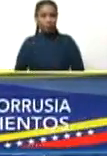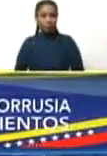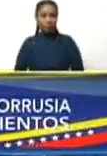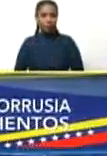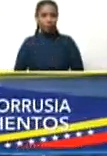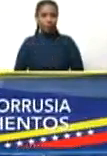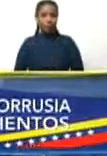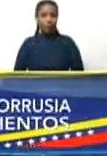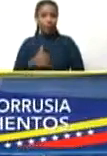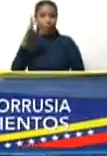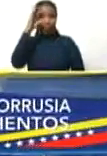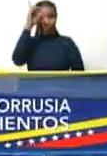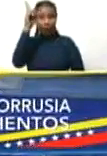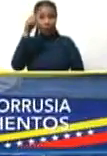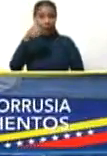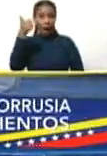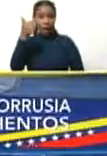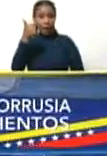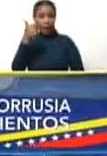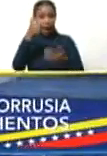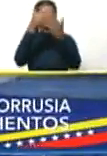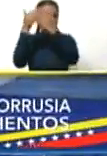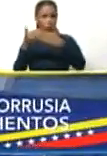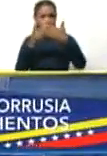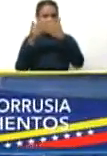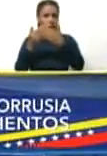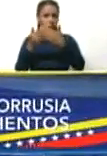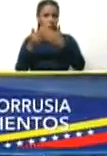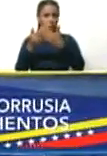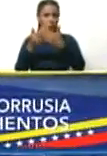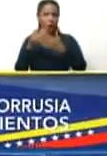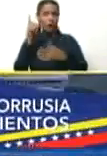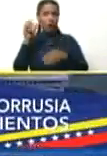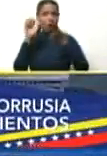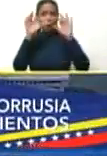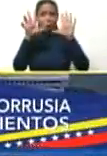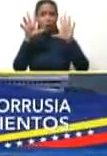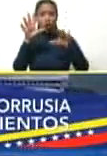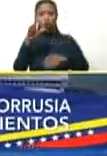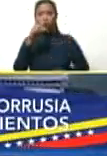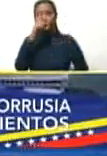¿verdad? Delcy estudió en Londres, 8 años creo que fue.